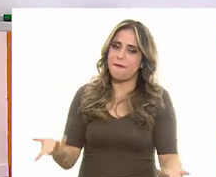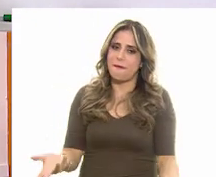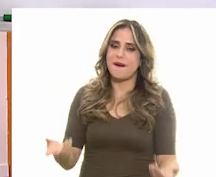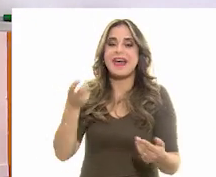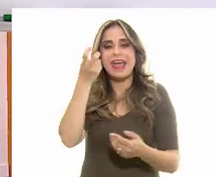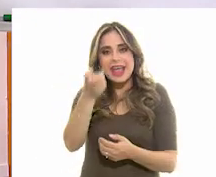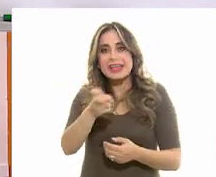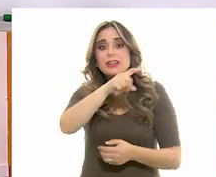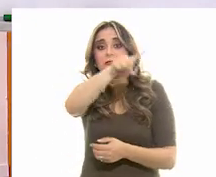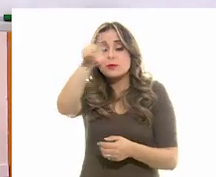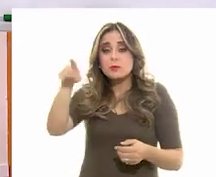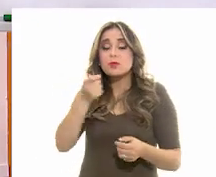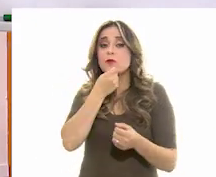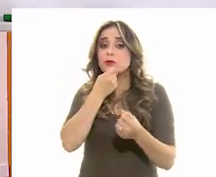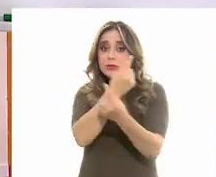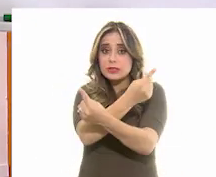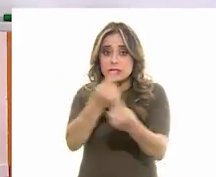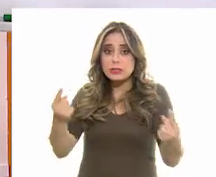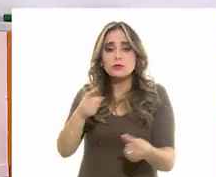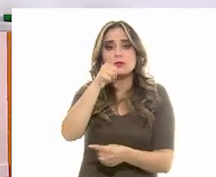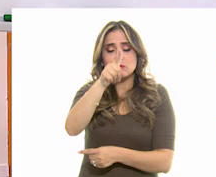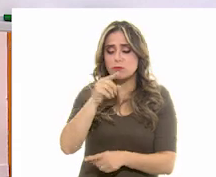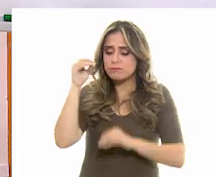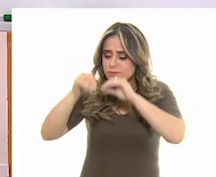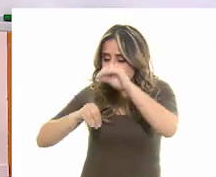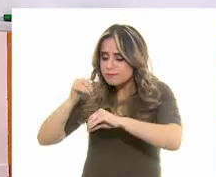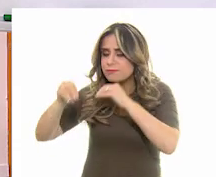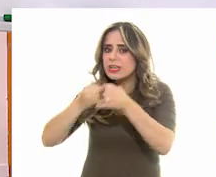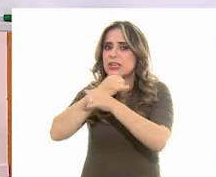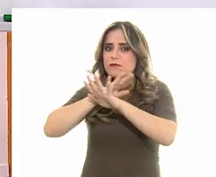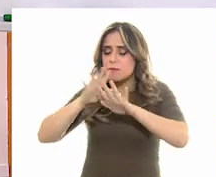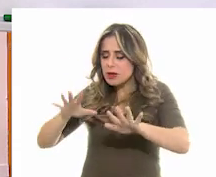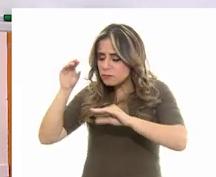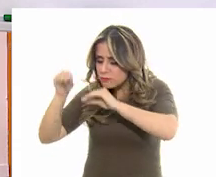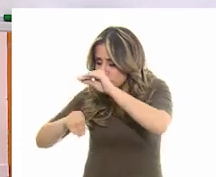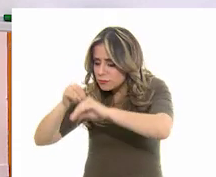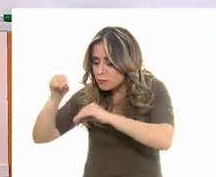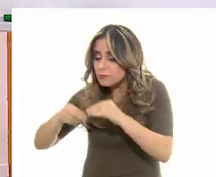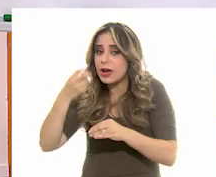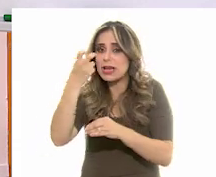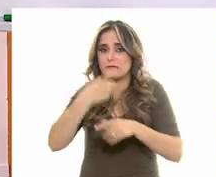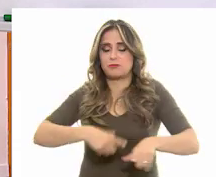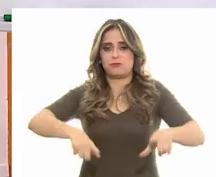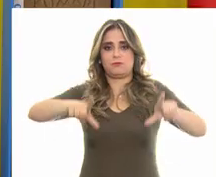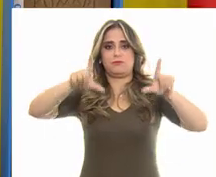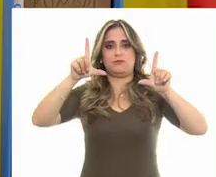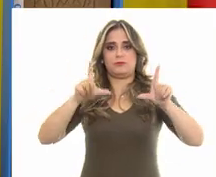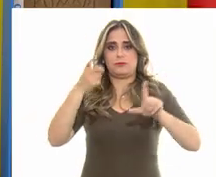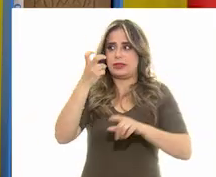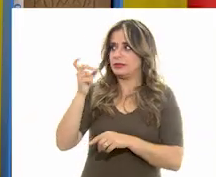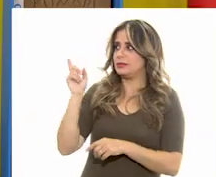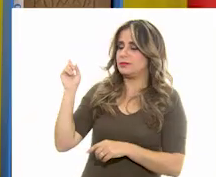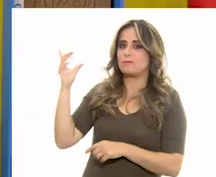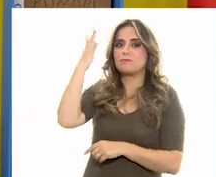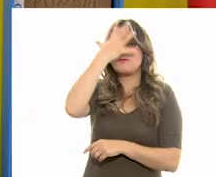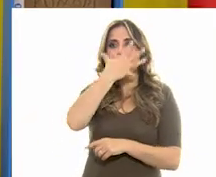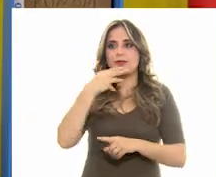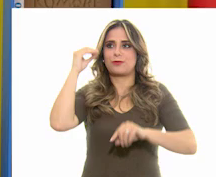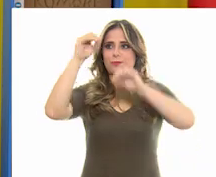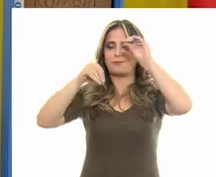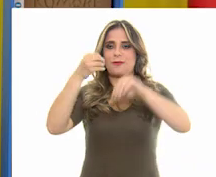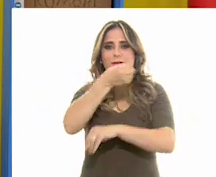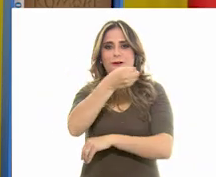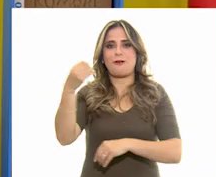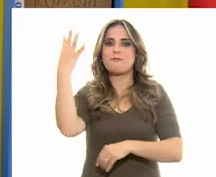de todo el proceso que llevaron para obtener este producto. ¡Ay, qué bonito! Y van a saber el avance que han